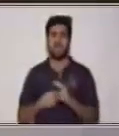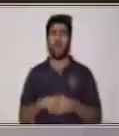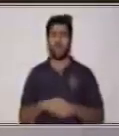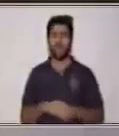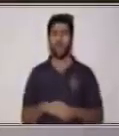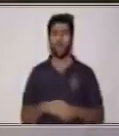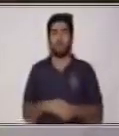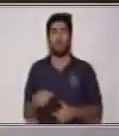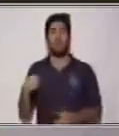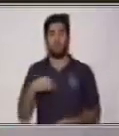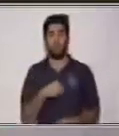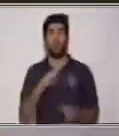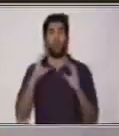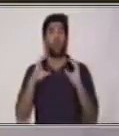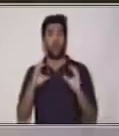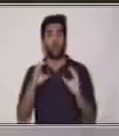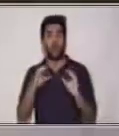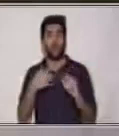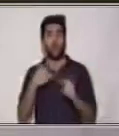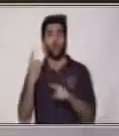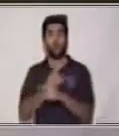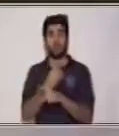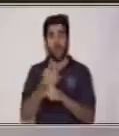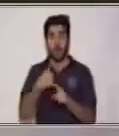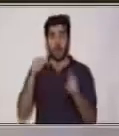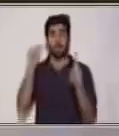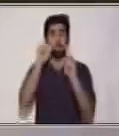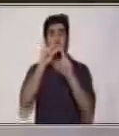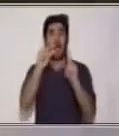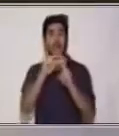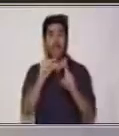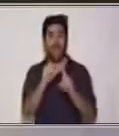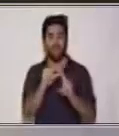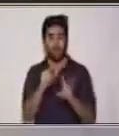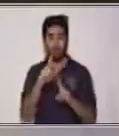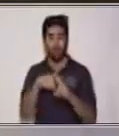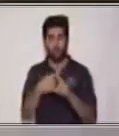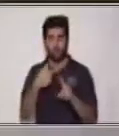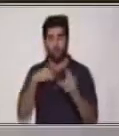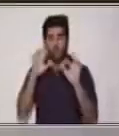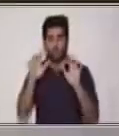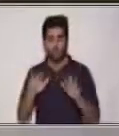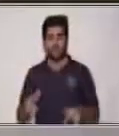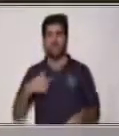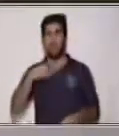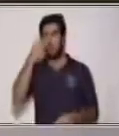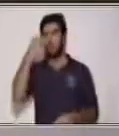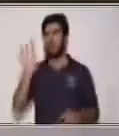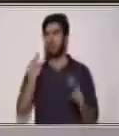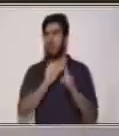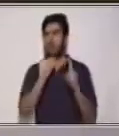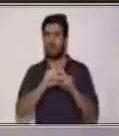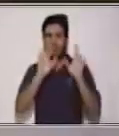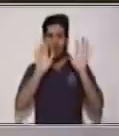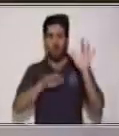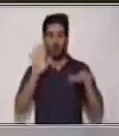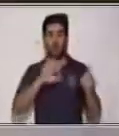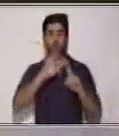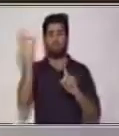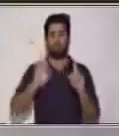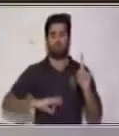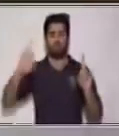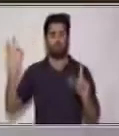vamos a tener mucho cuidado con el registro donde vamos a escribir. Debe de ser, por